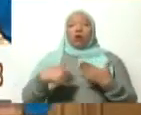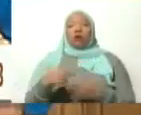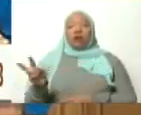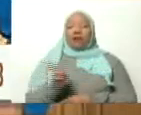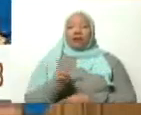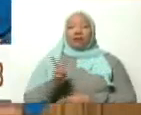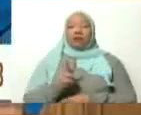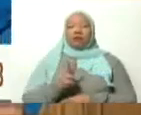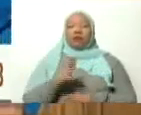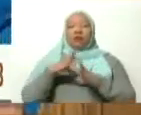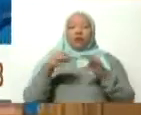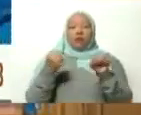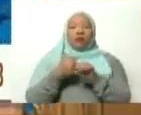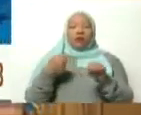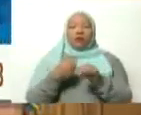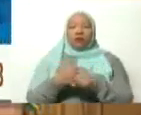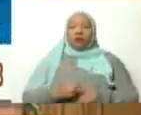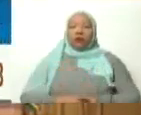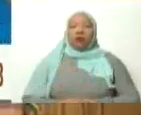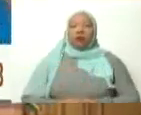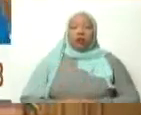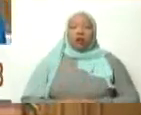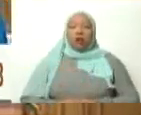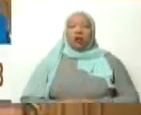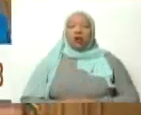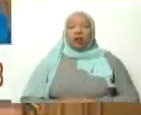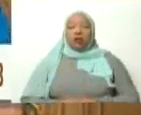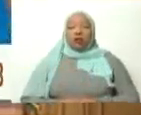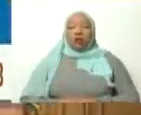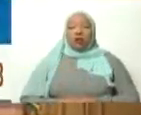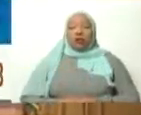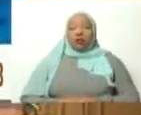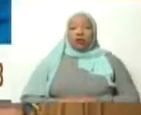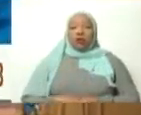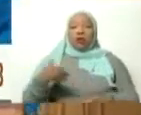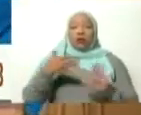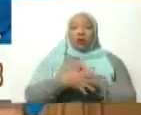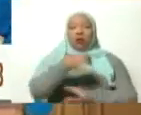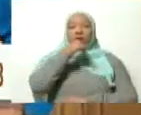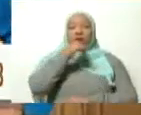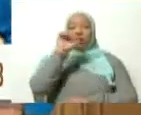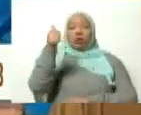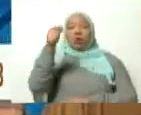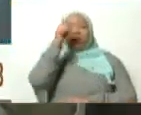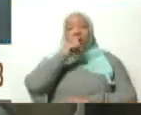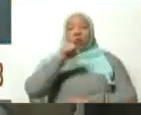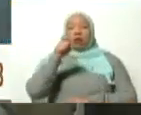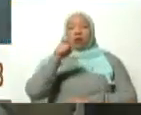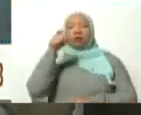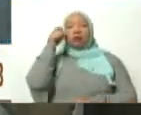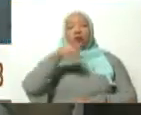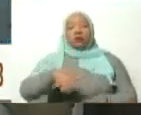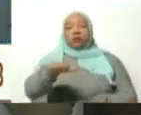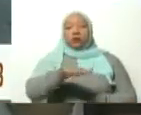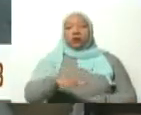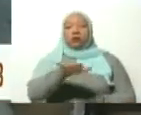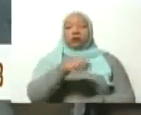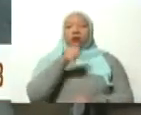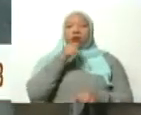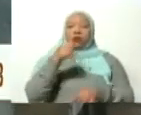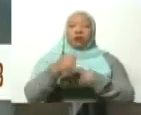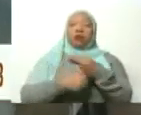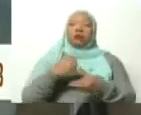venezolanos y para todas las venezolanas. Este año se cumplieron 10 años del golpe de timón,